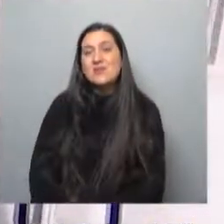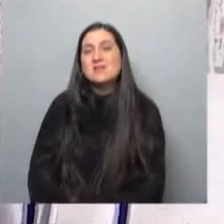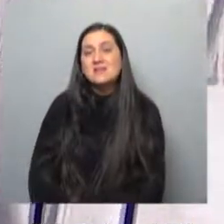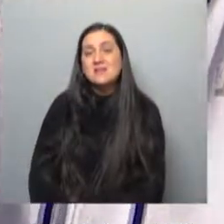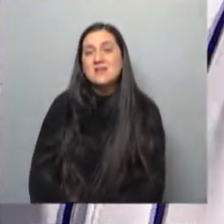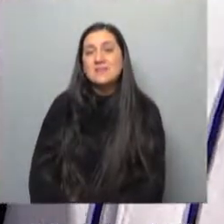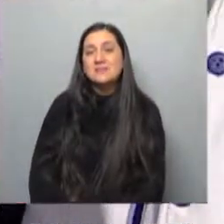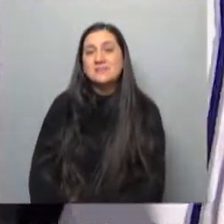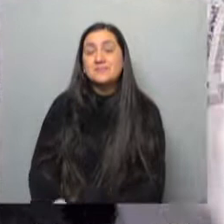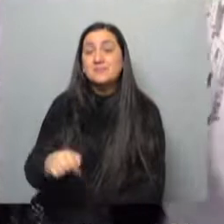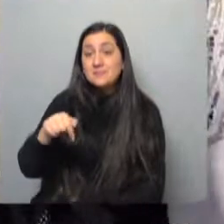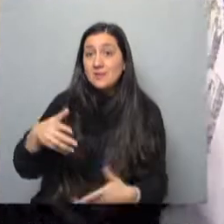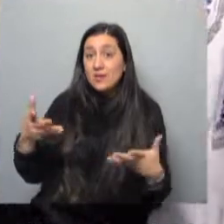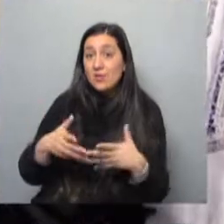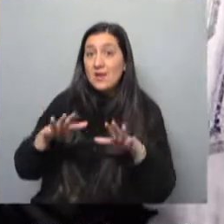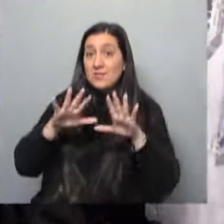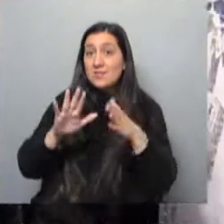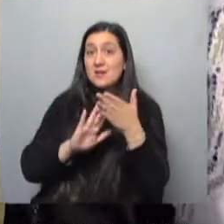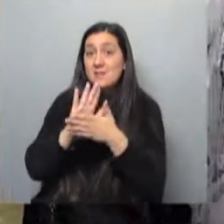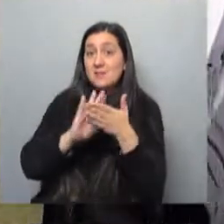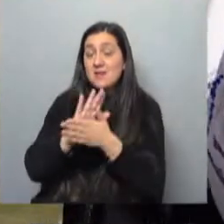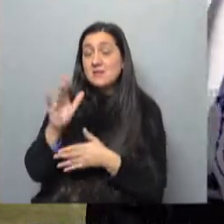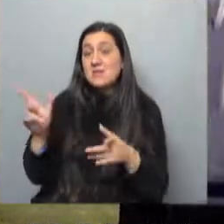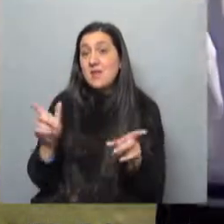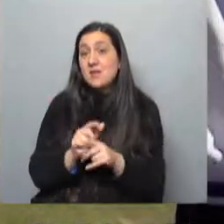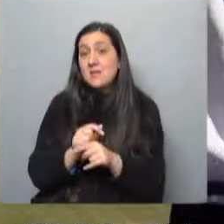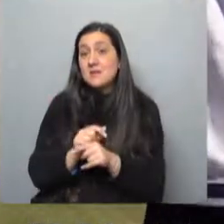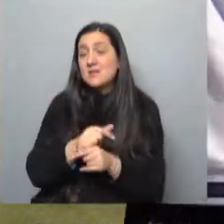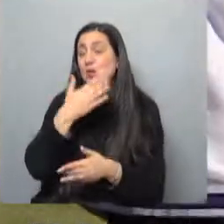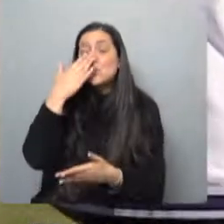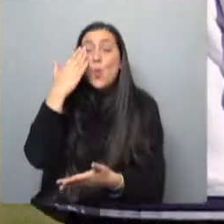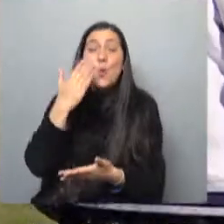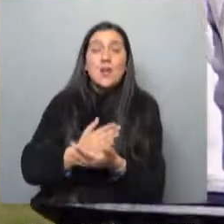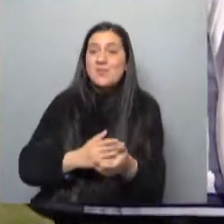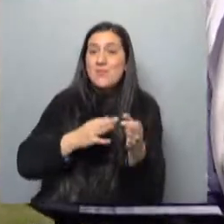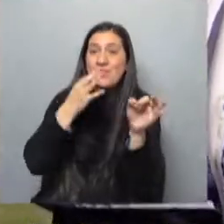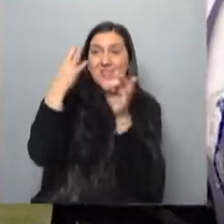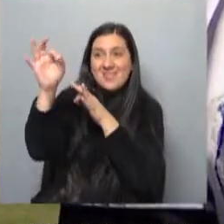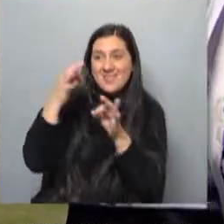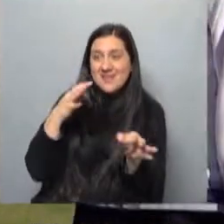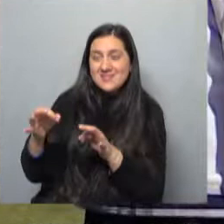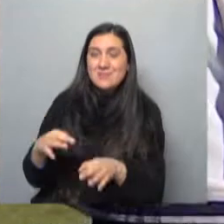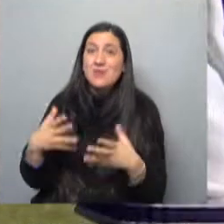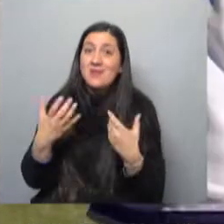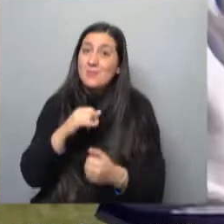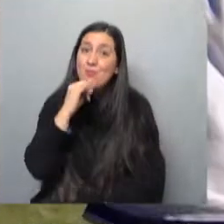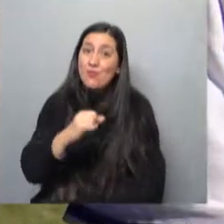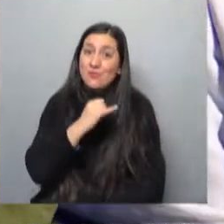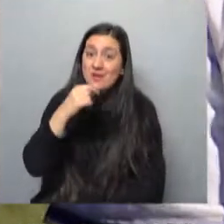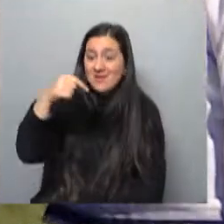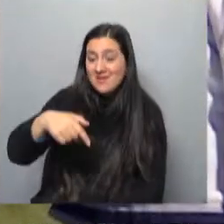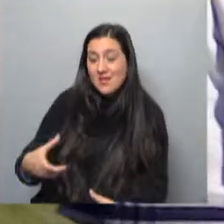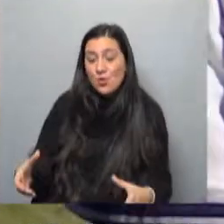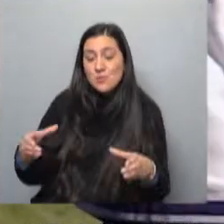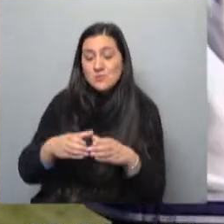hoy ahora a las 10 de la mañana se terminan de hacer los últimos detalles pero queremos contarle que esta